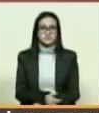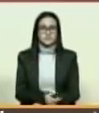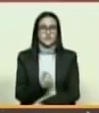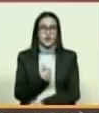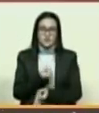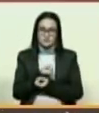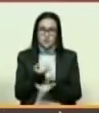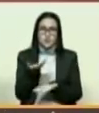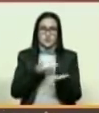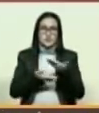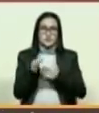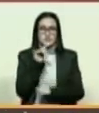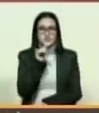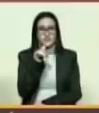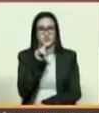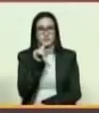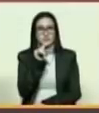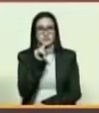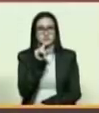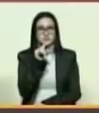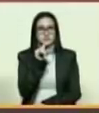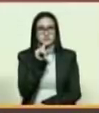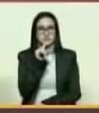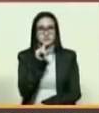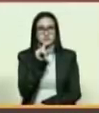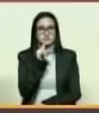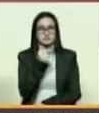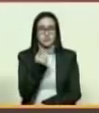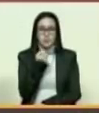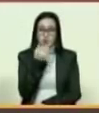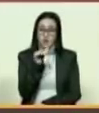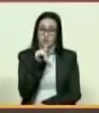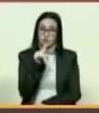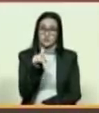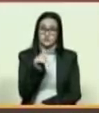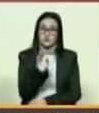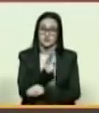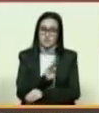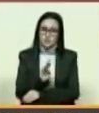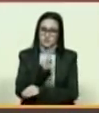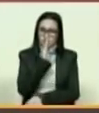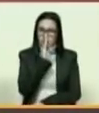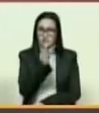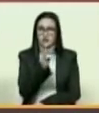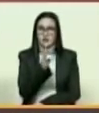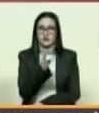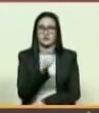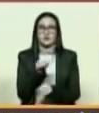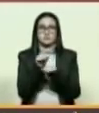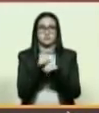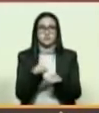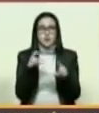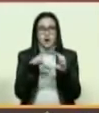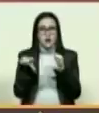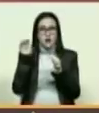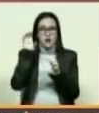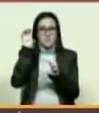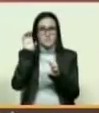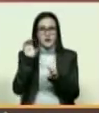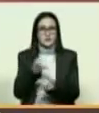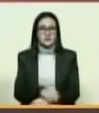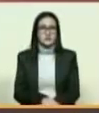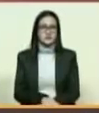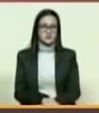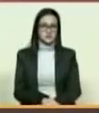compartir con el pueblo de Venezuela estas buenas noticias de protección directa a través del carnet de la patria, que se pierde